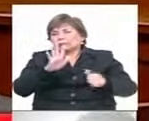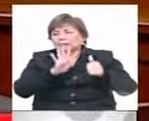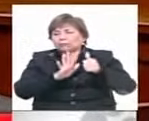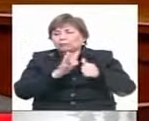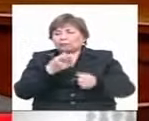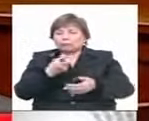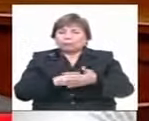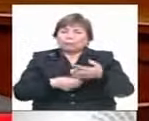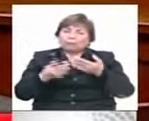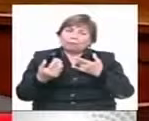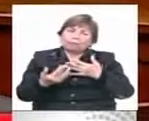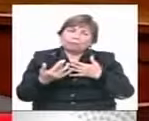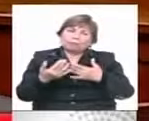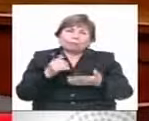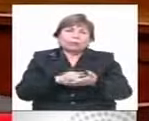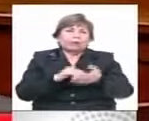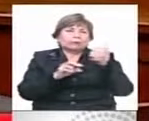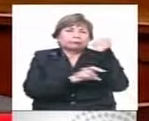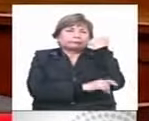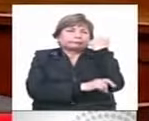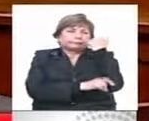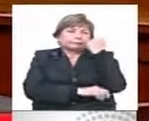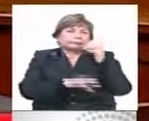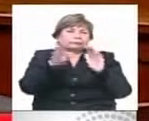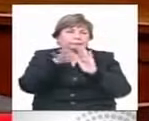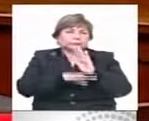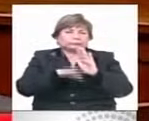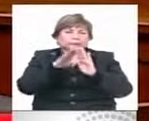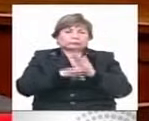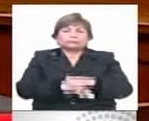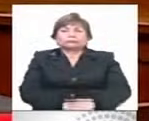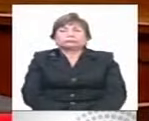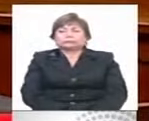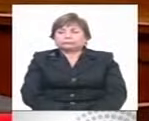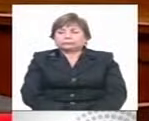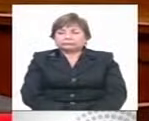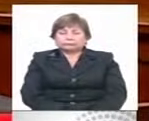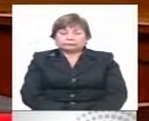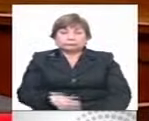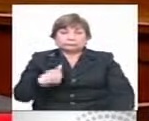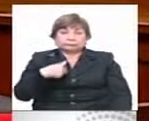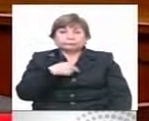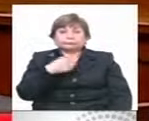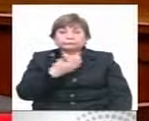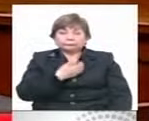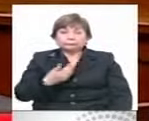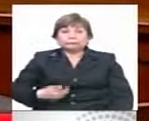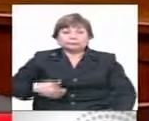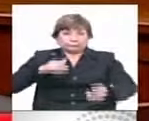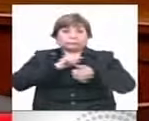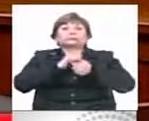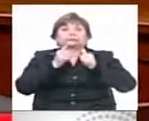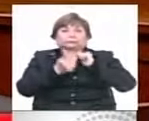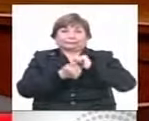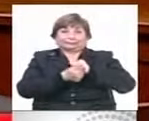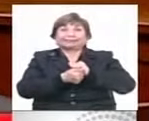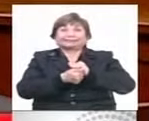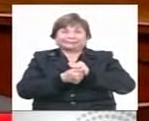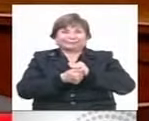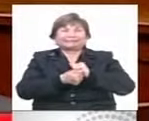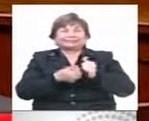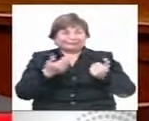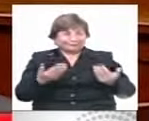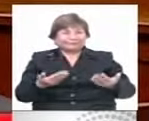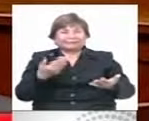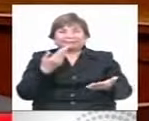promedio esperado para países de mediana economía como el nuestro. Nuestro gobierno empezará a cambiar esta situación. Nuestra